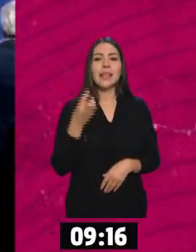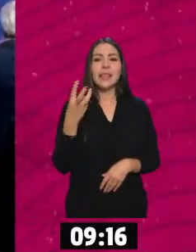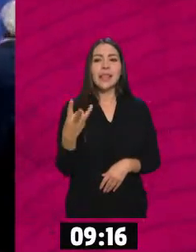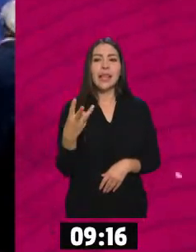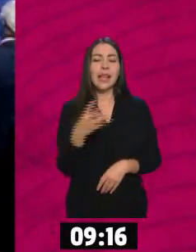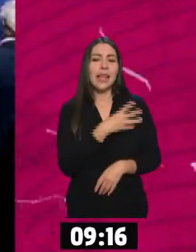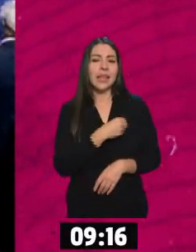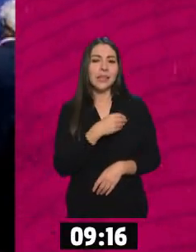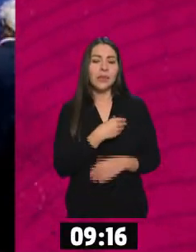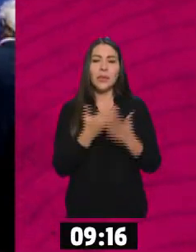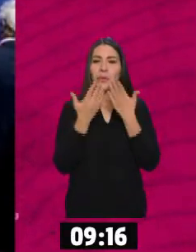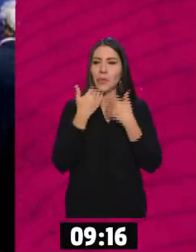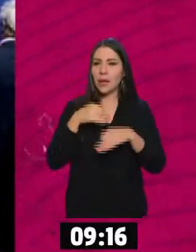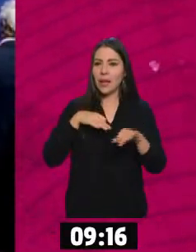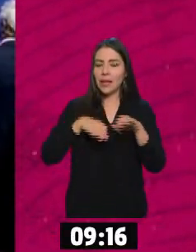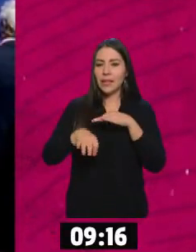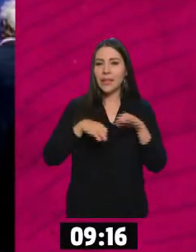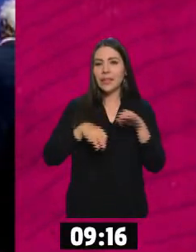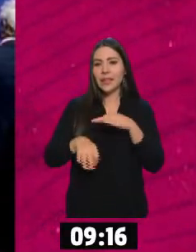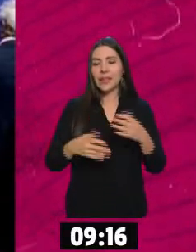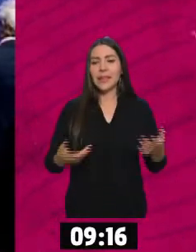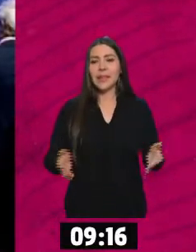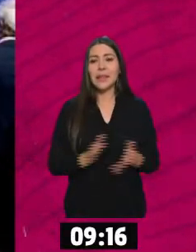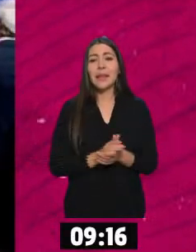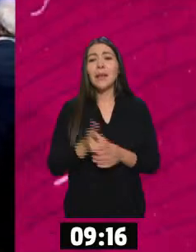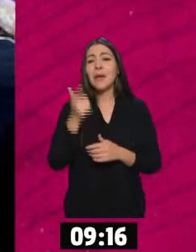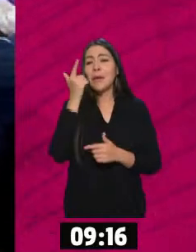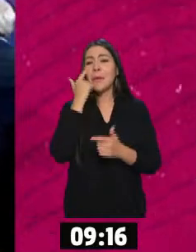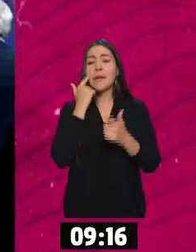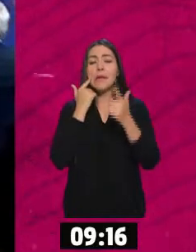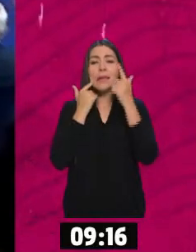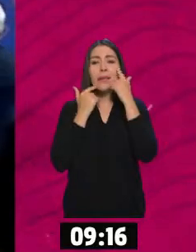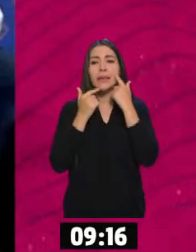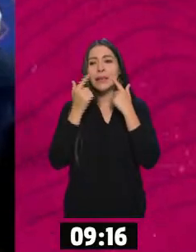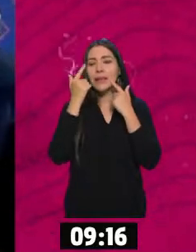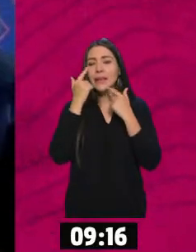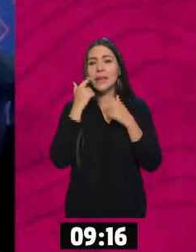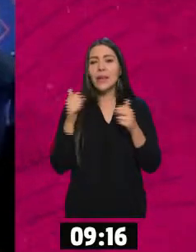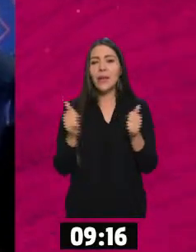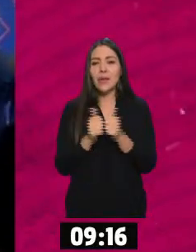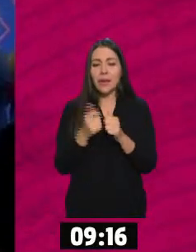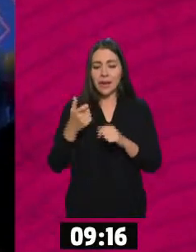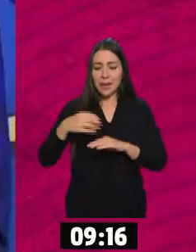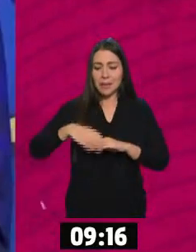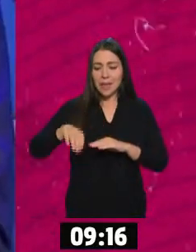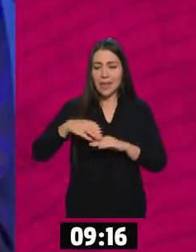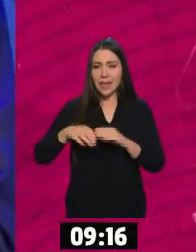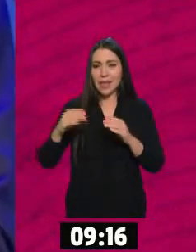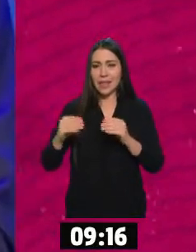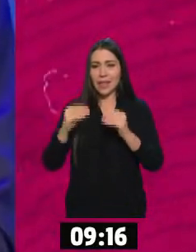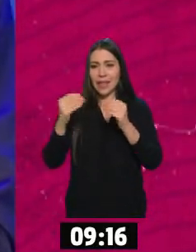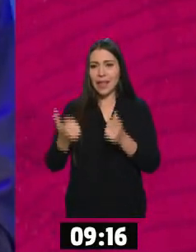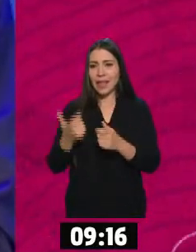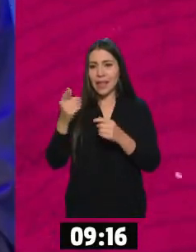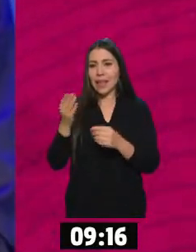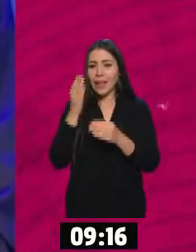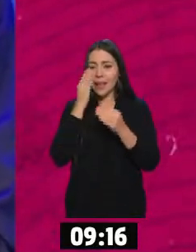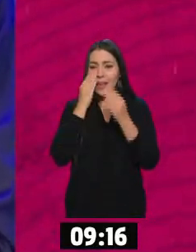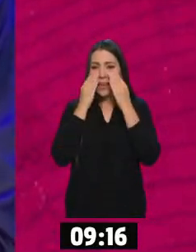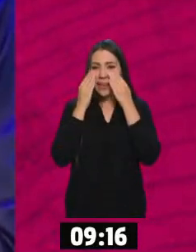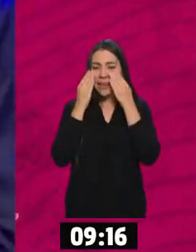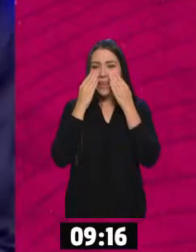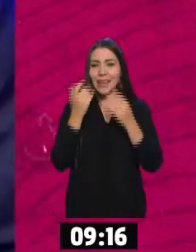la gasolina Se para el jet estaba que tiene? limpiando las lágrimas con unos billetotes de alta denominación Sí. de